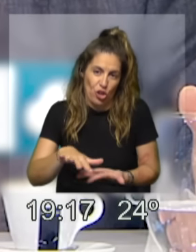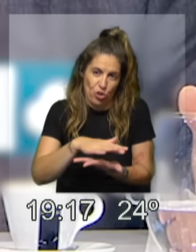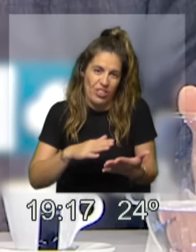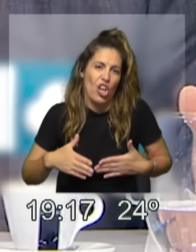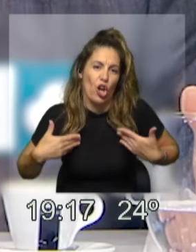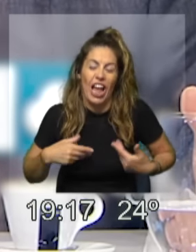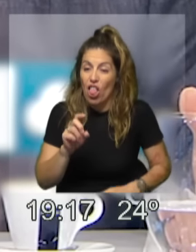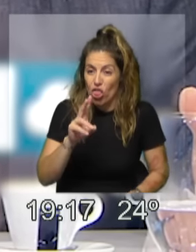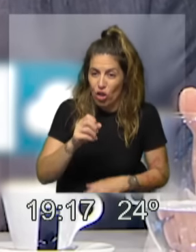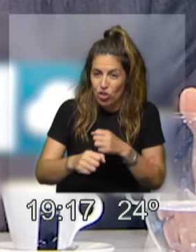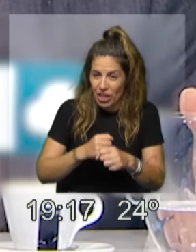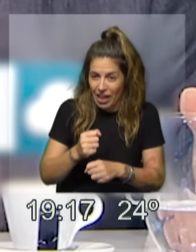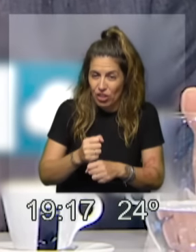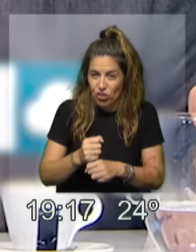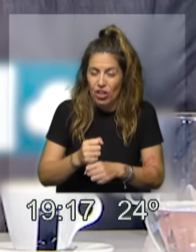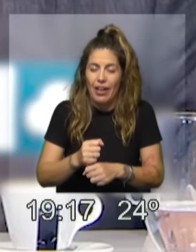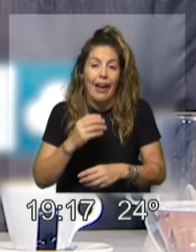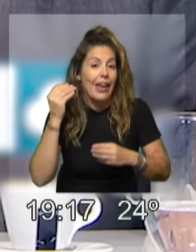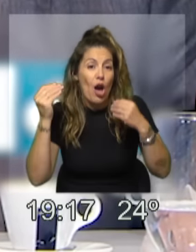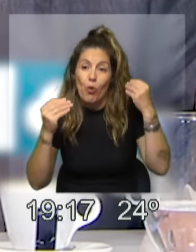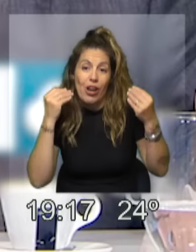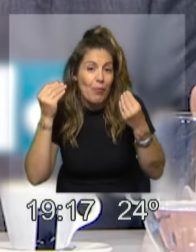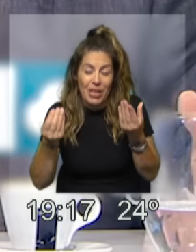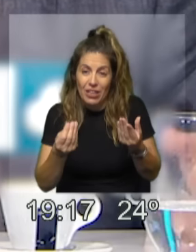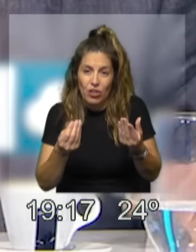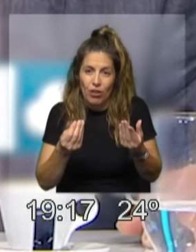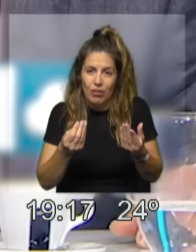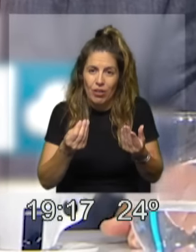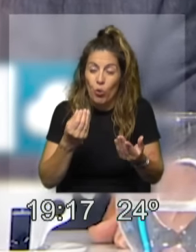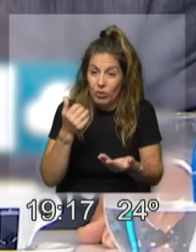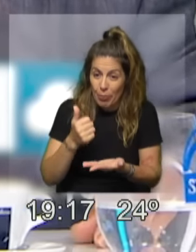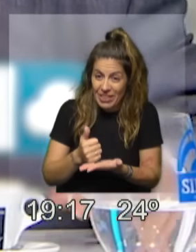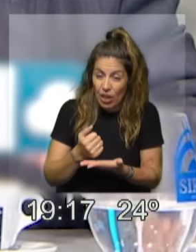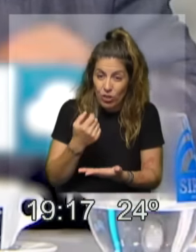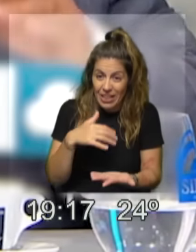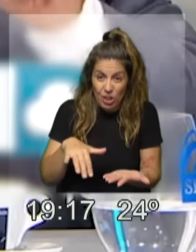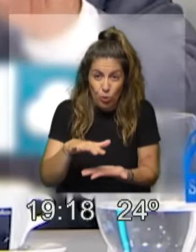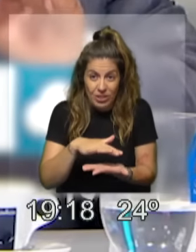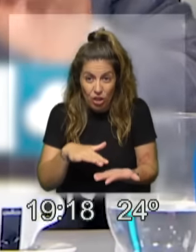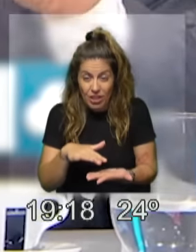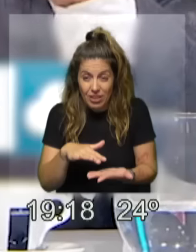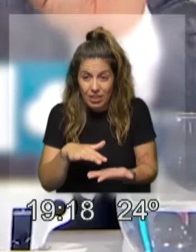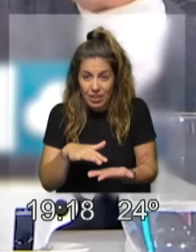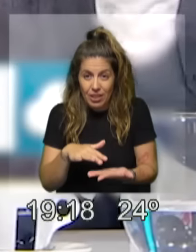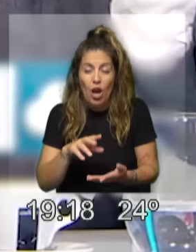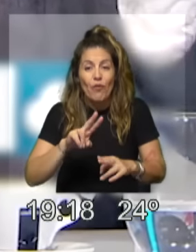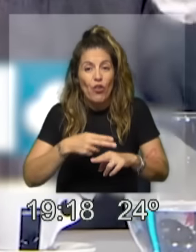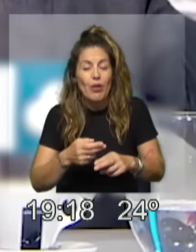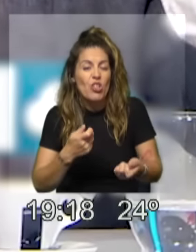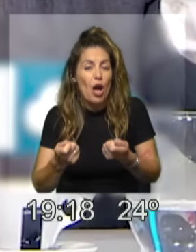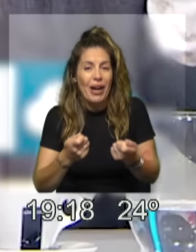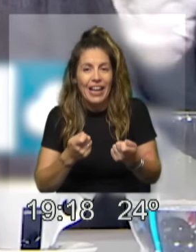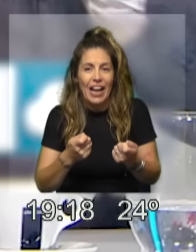contentísima. 12 años. Enamoramiento, por favor. La presencia de esas situaciones. Pero volvemos a manejarnos por